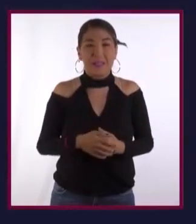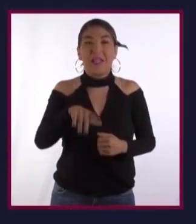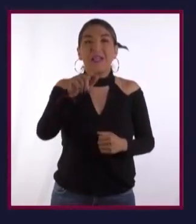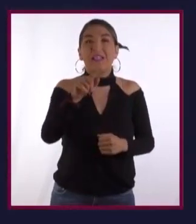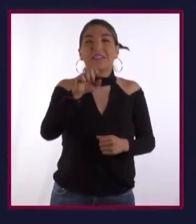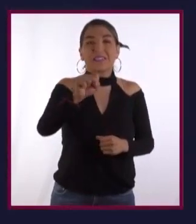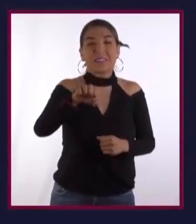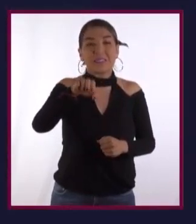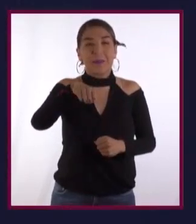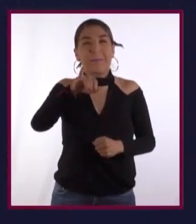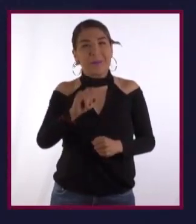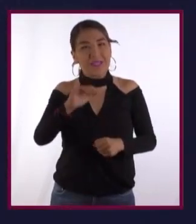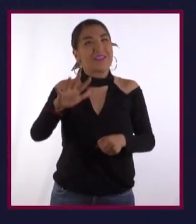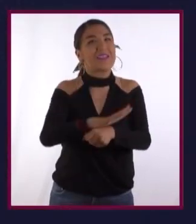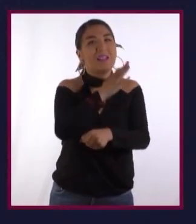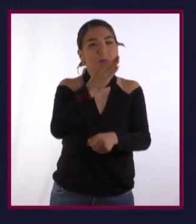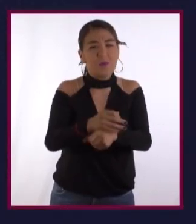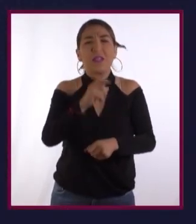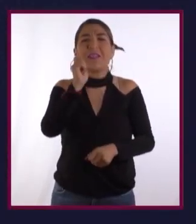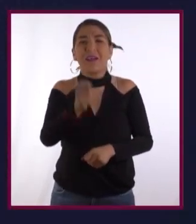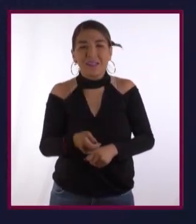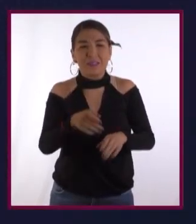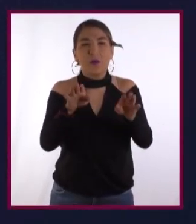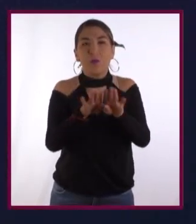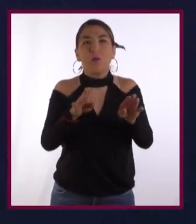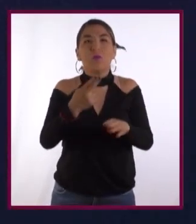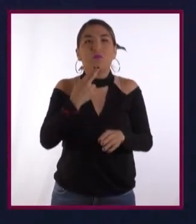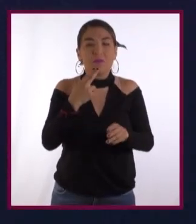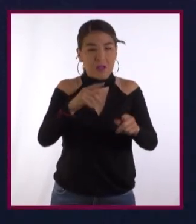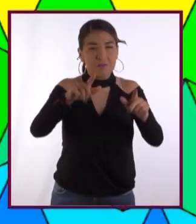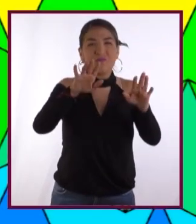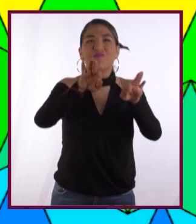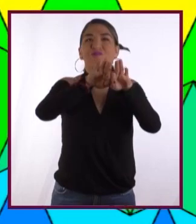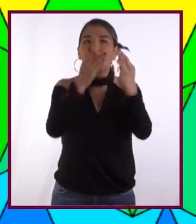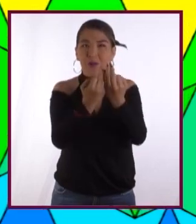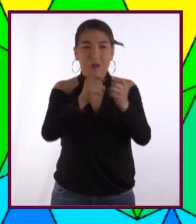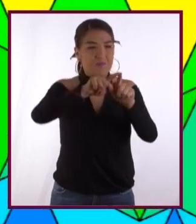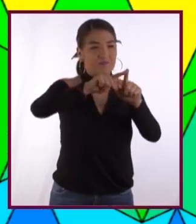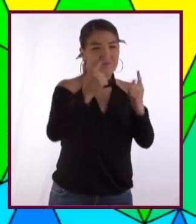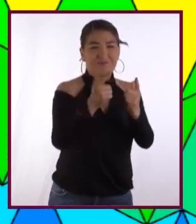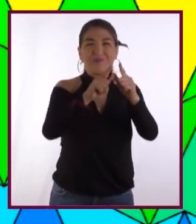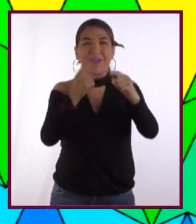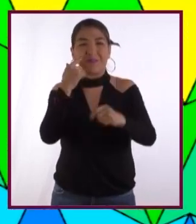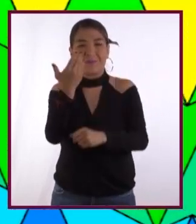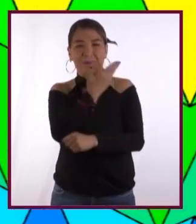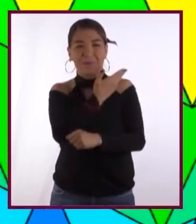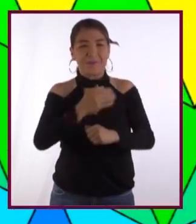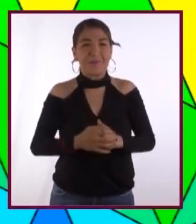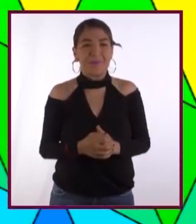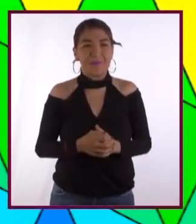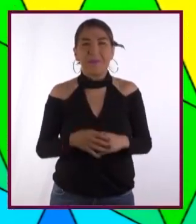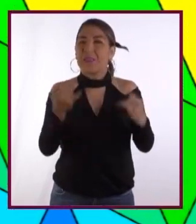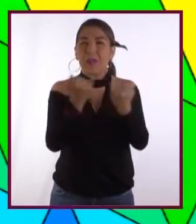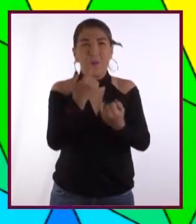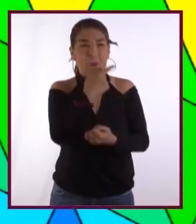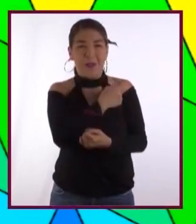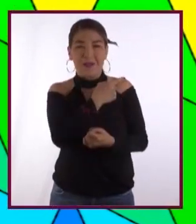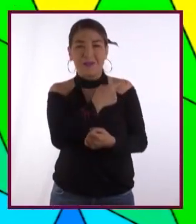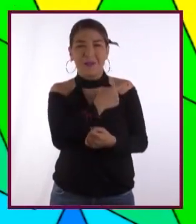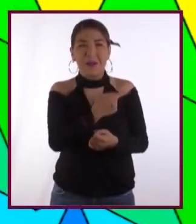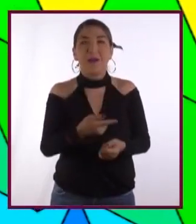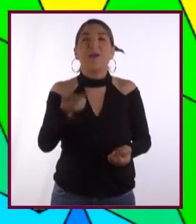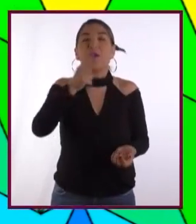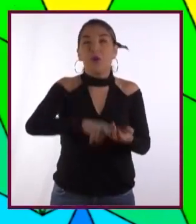regularidad. Las teselaciones semirregulares son aquellas que utilizan más de un tipo de polígono regular en un